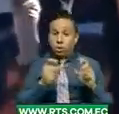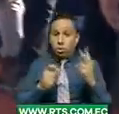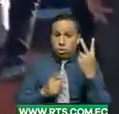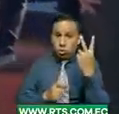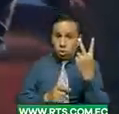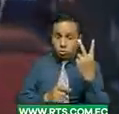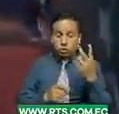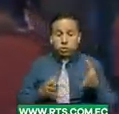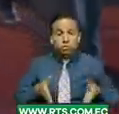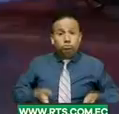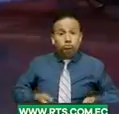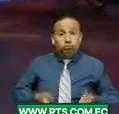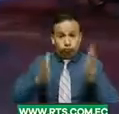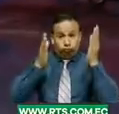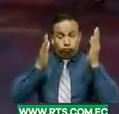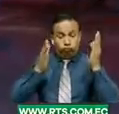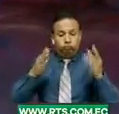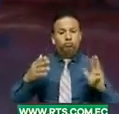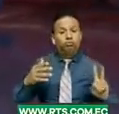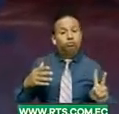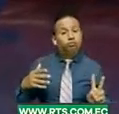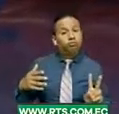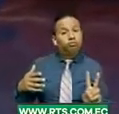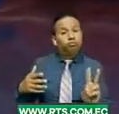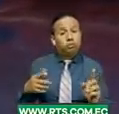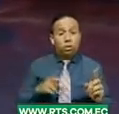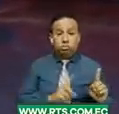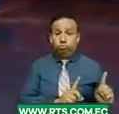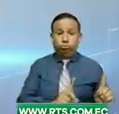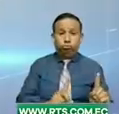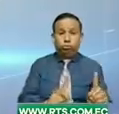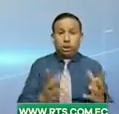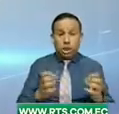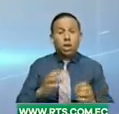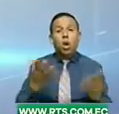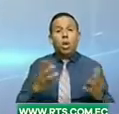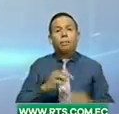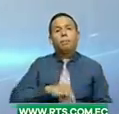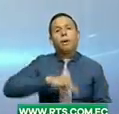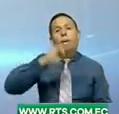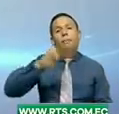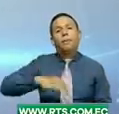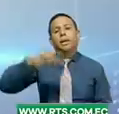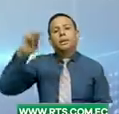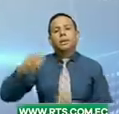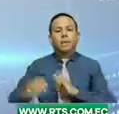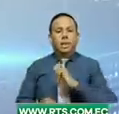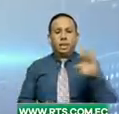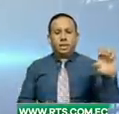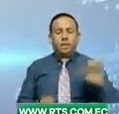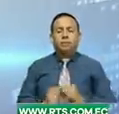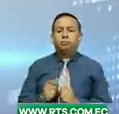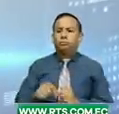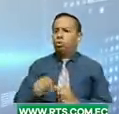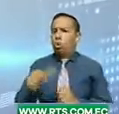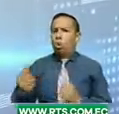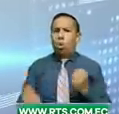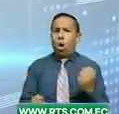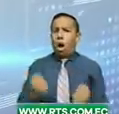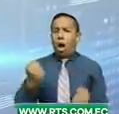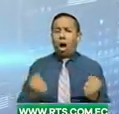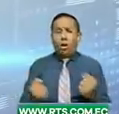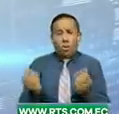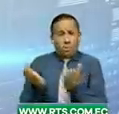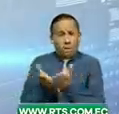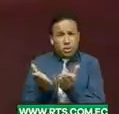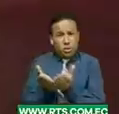vía principal de la cooperativa Jaime Polit en Mapasingue Este, cuando fueron interceptados por el vehículo recolector